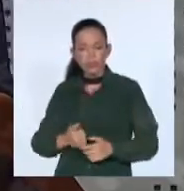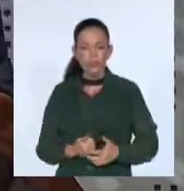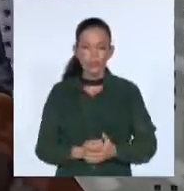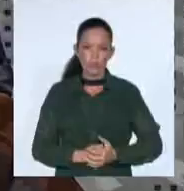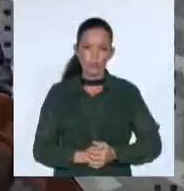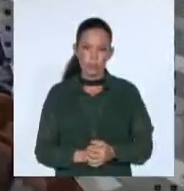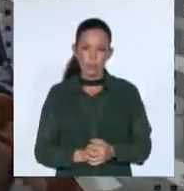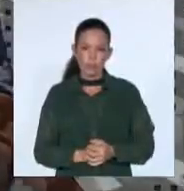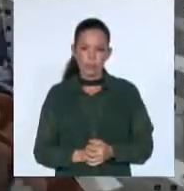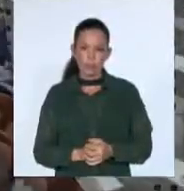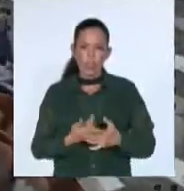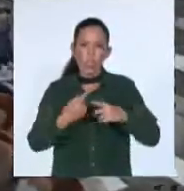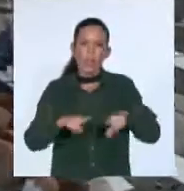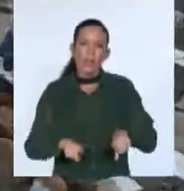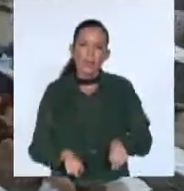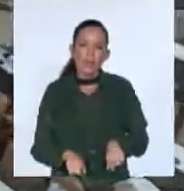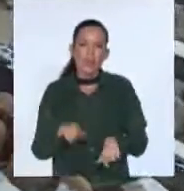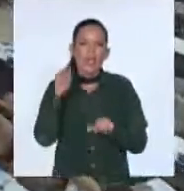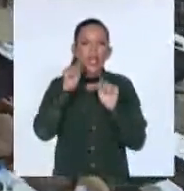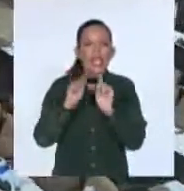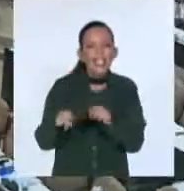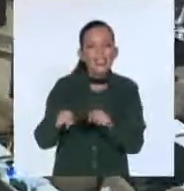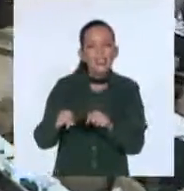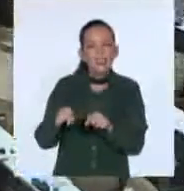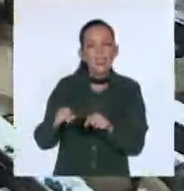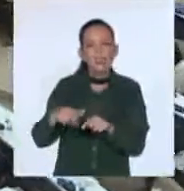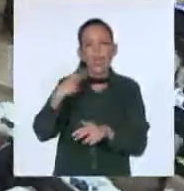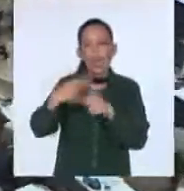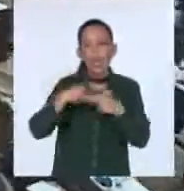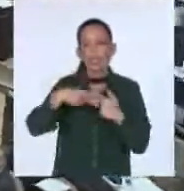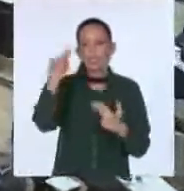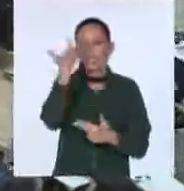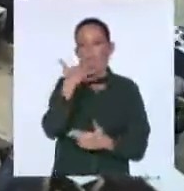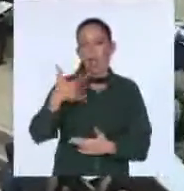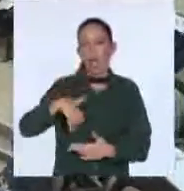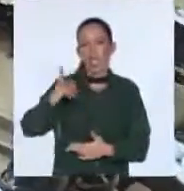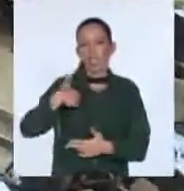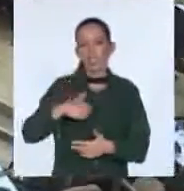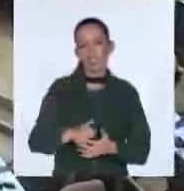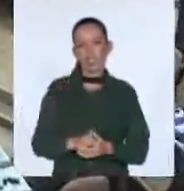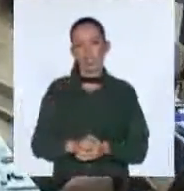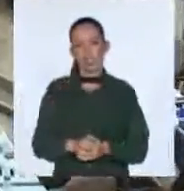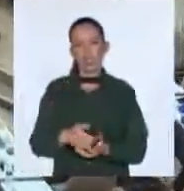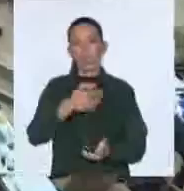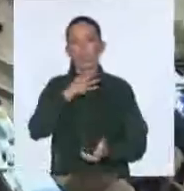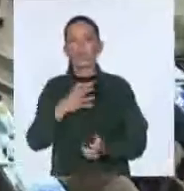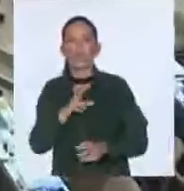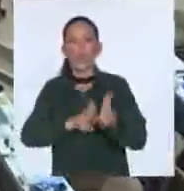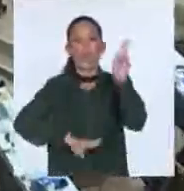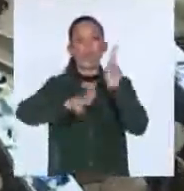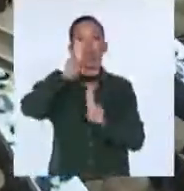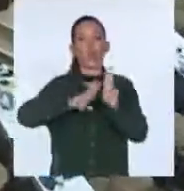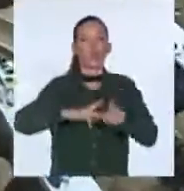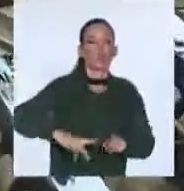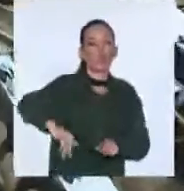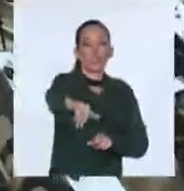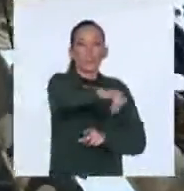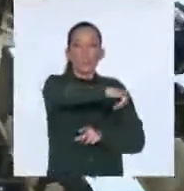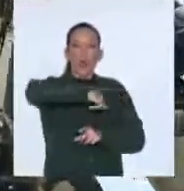Ahora, todo esto que hacemos en Argentina, si nos pusiéramos de acuerdo en hacerlo todos juntos, ¿no sería más